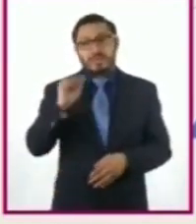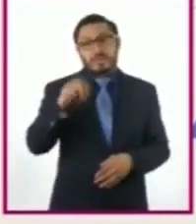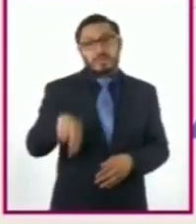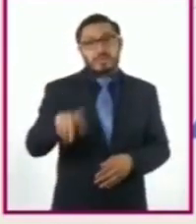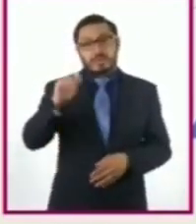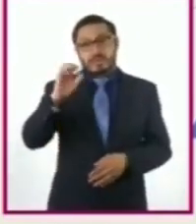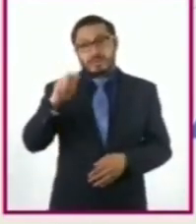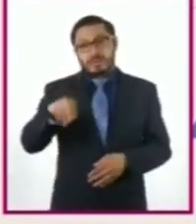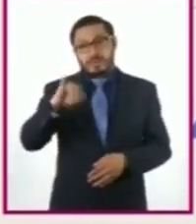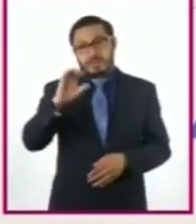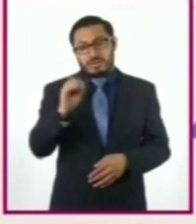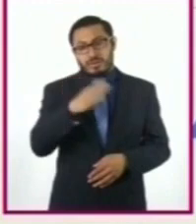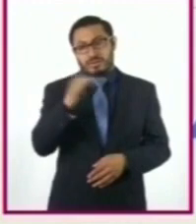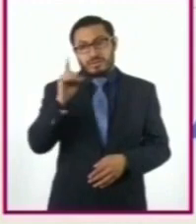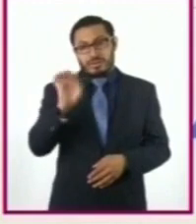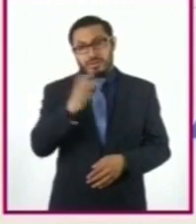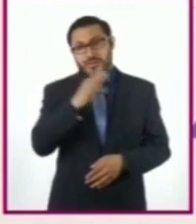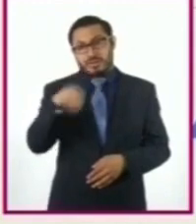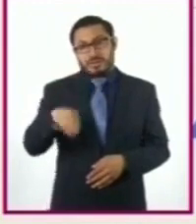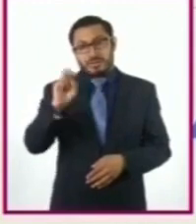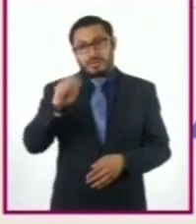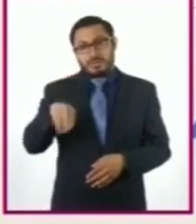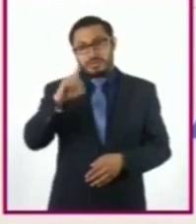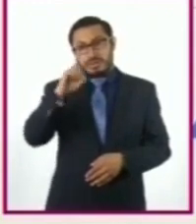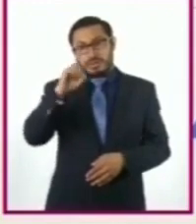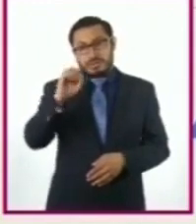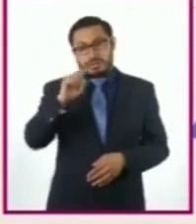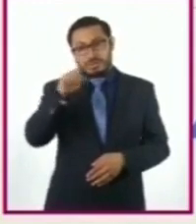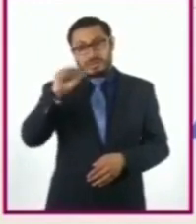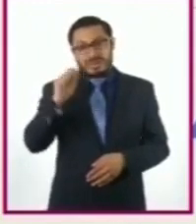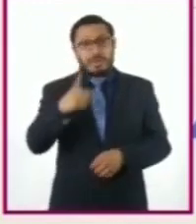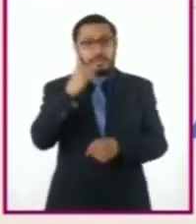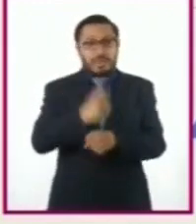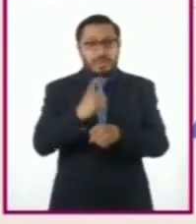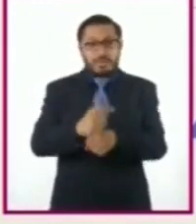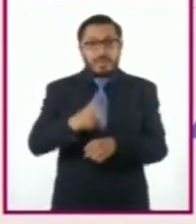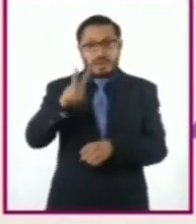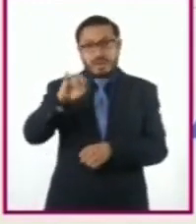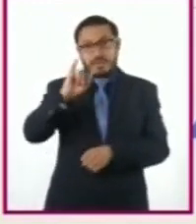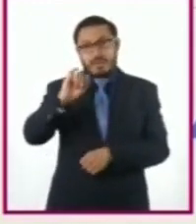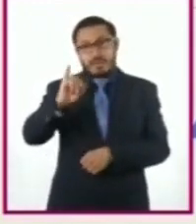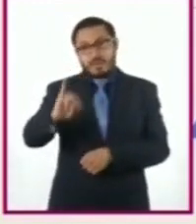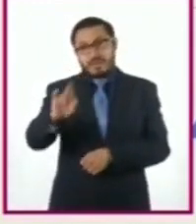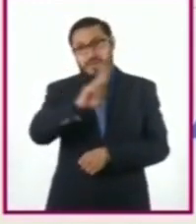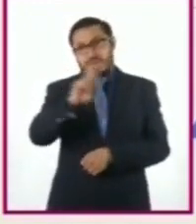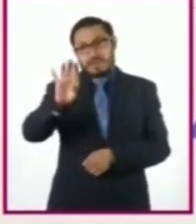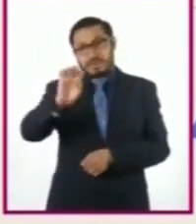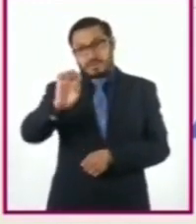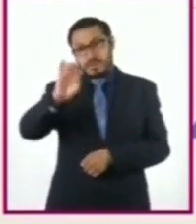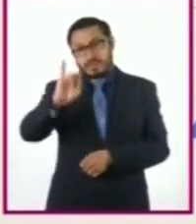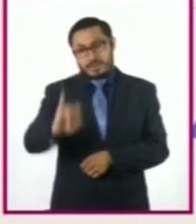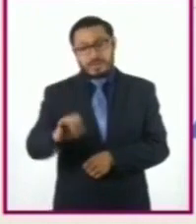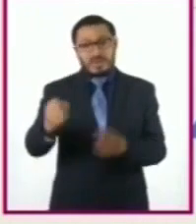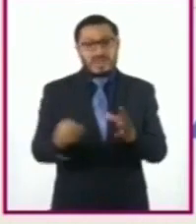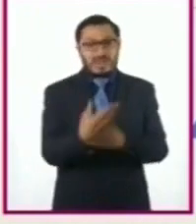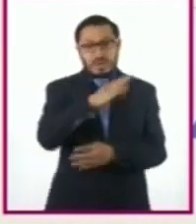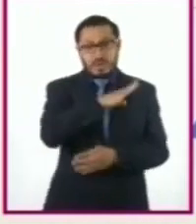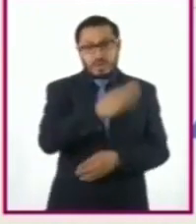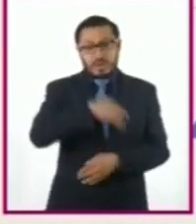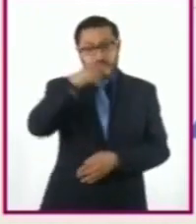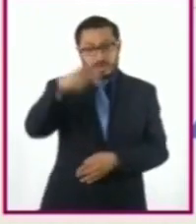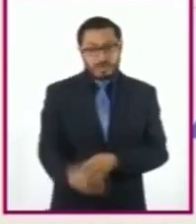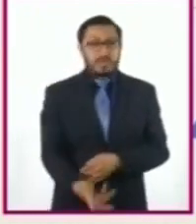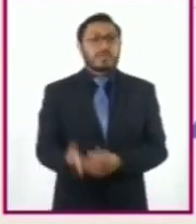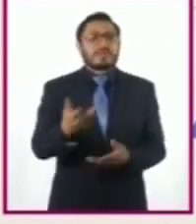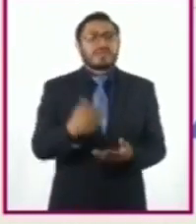Mendoza primer virrey de Nueva España, con el propósito de ejercer de manera más